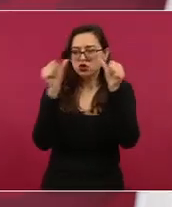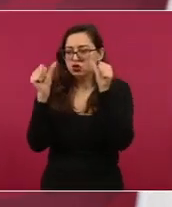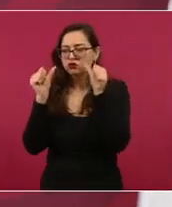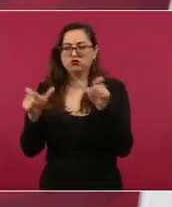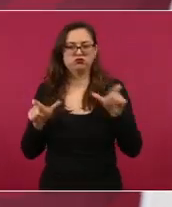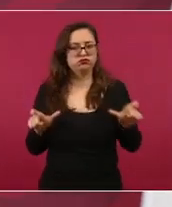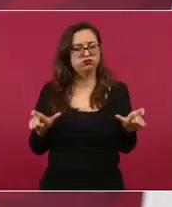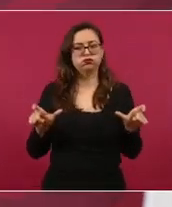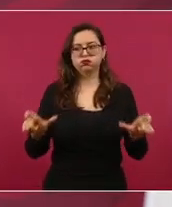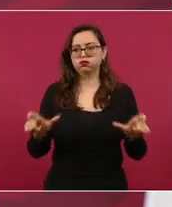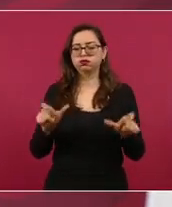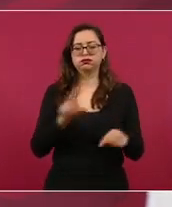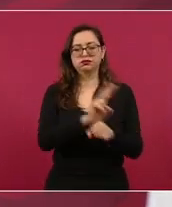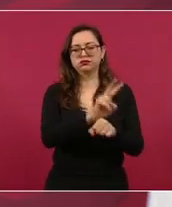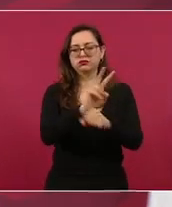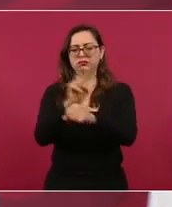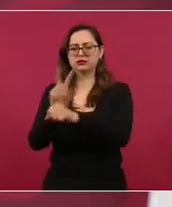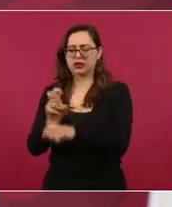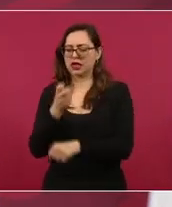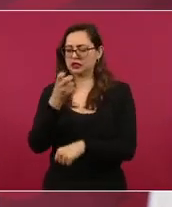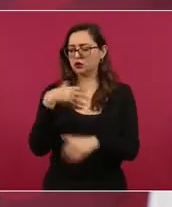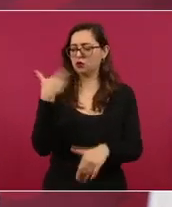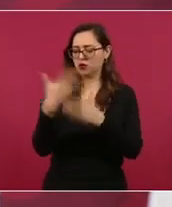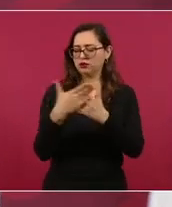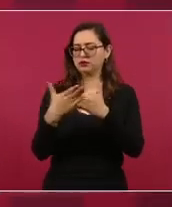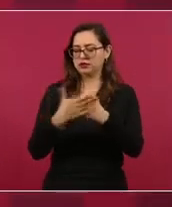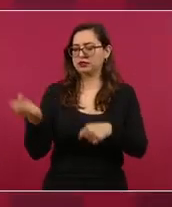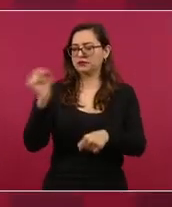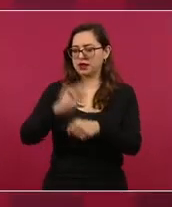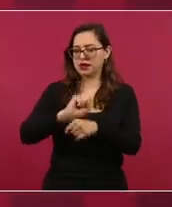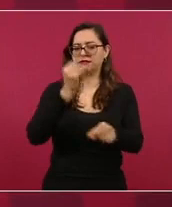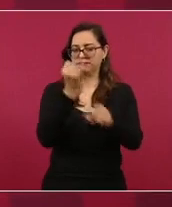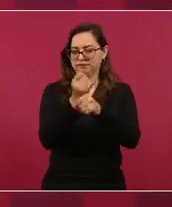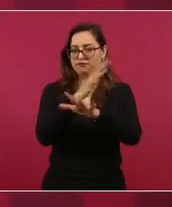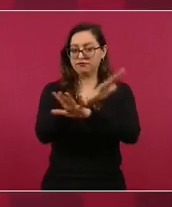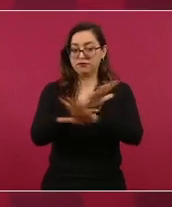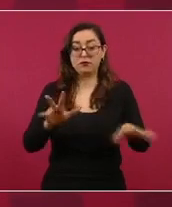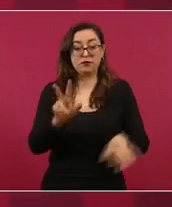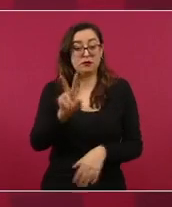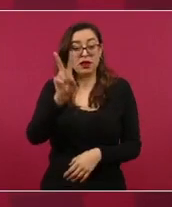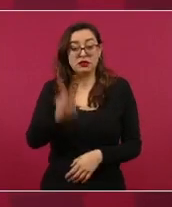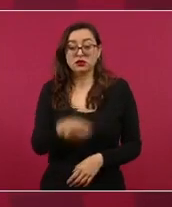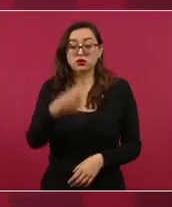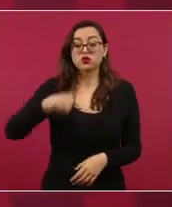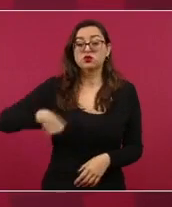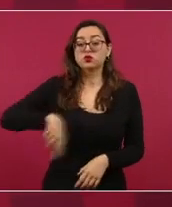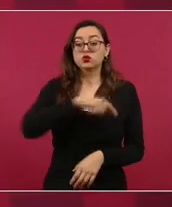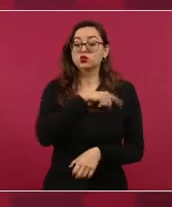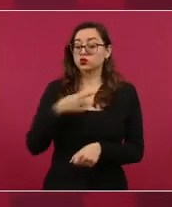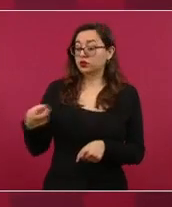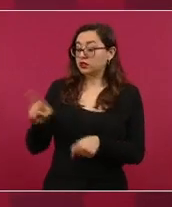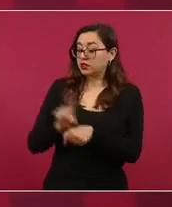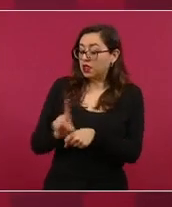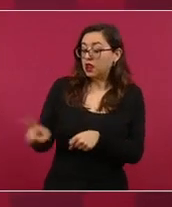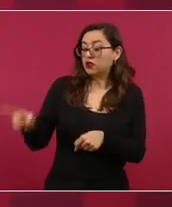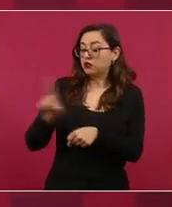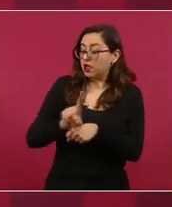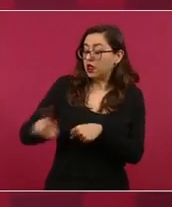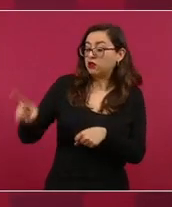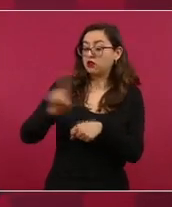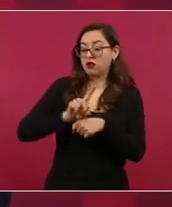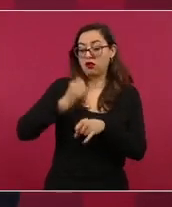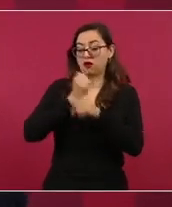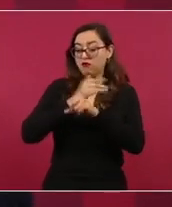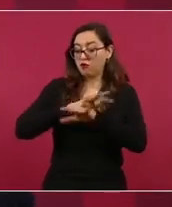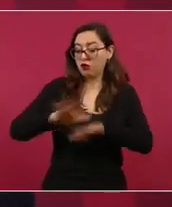informe de lo que estamos haciendo todos los días. Todos los días estamos atendiendo esto. Pero sí,